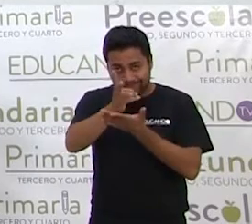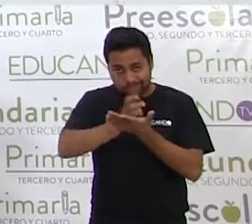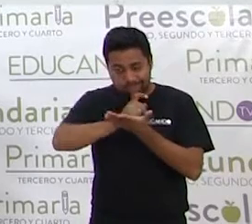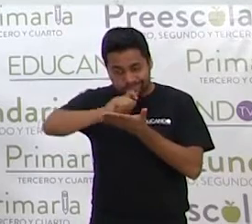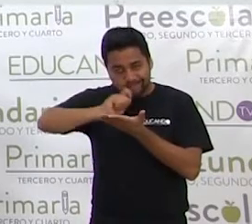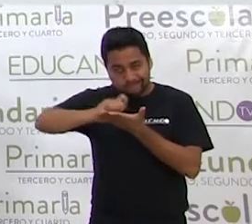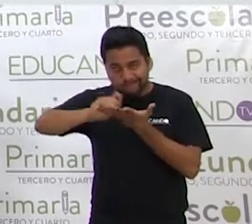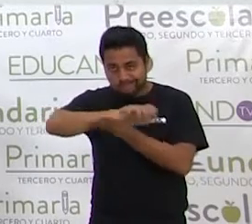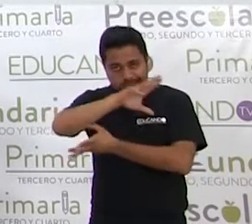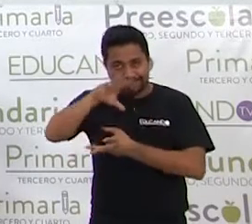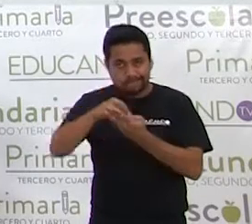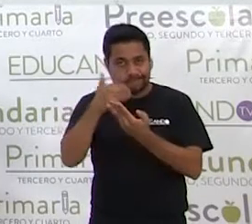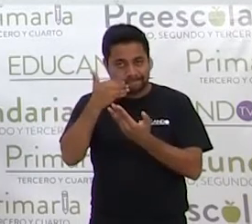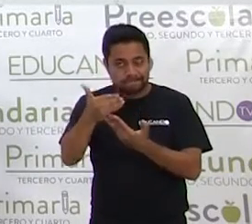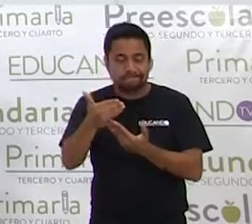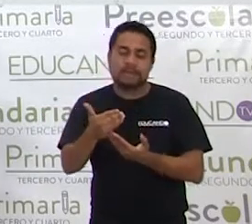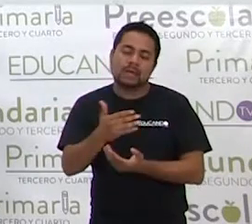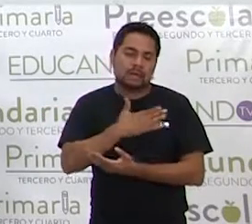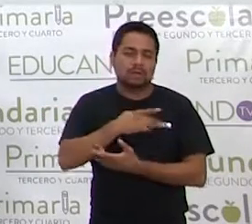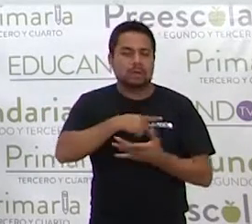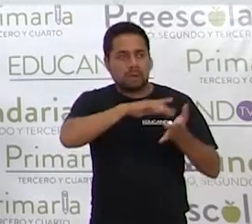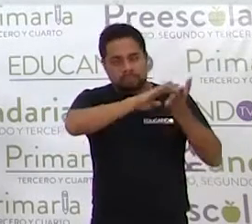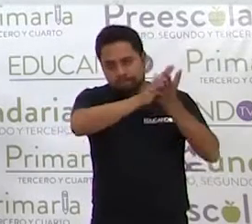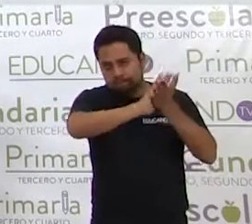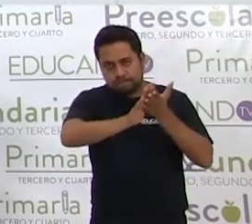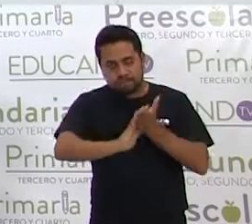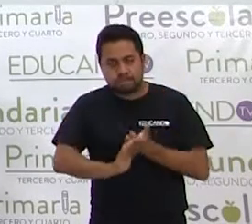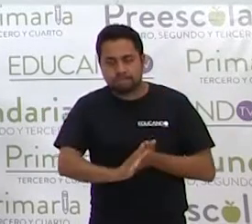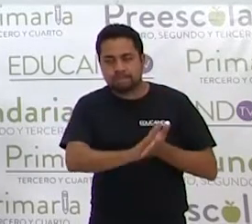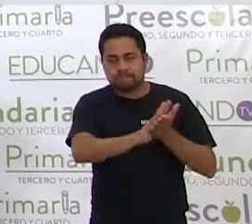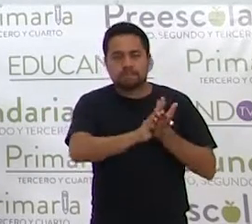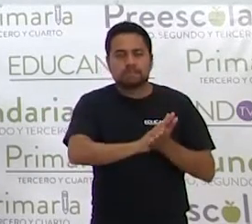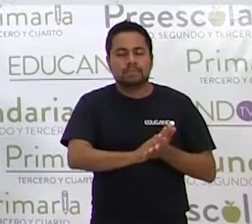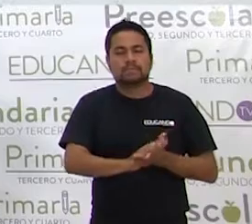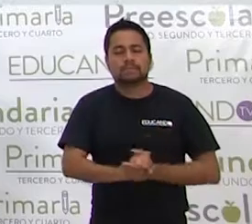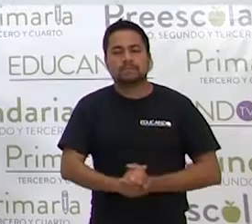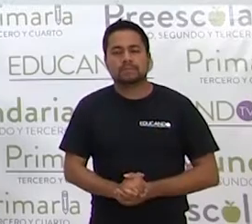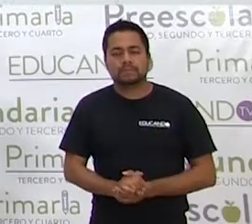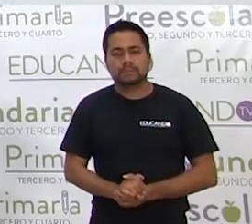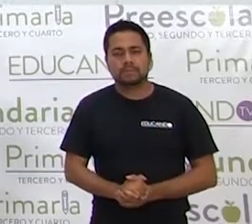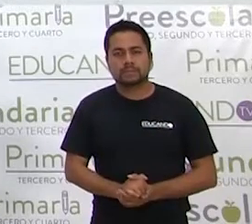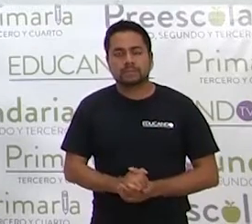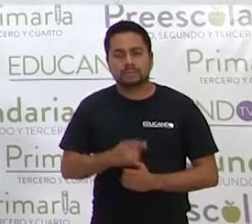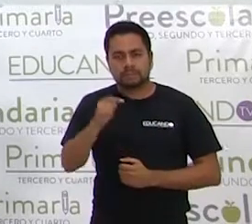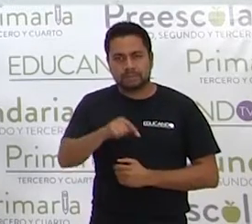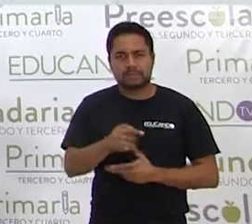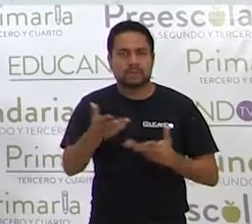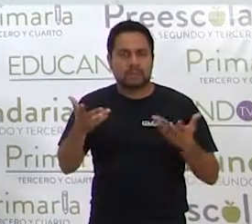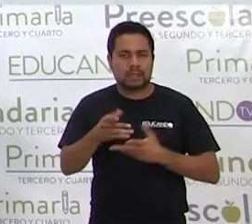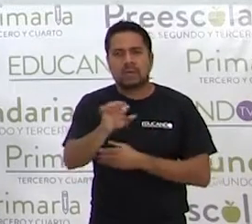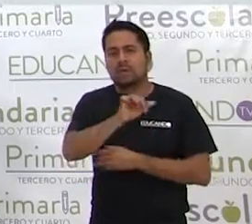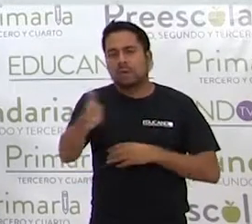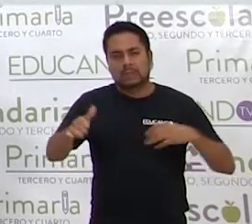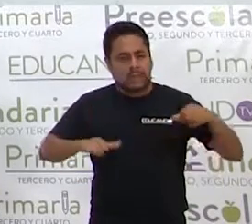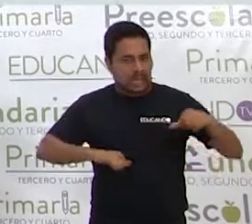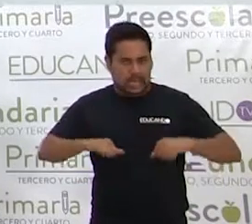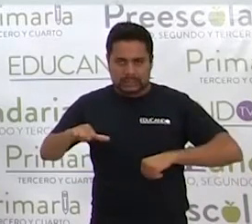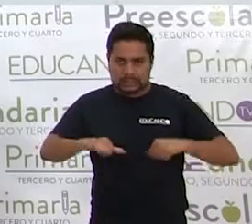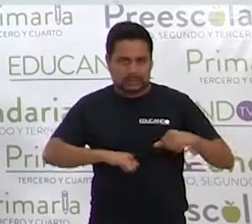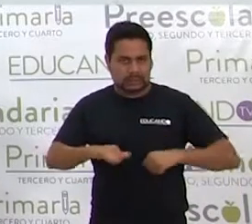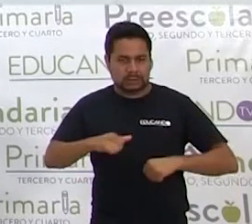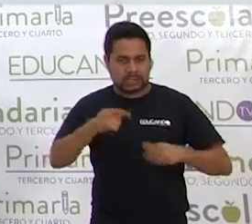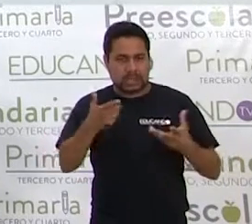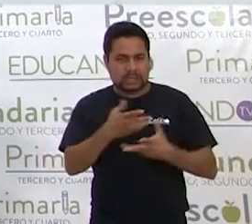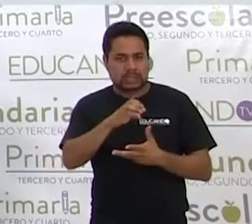acopiaron bueno voy a borrar porque vamos a hacer el otro problema la otra